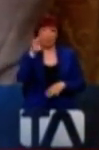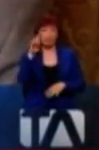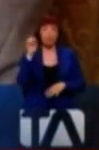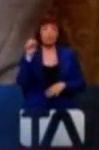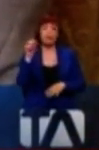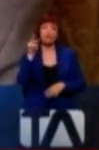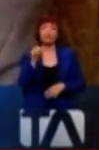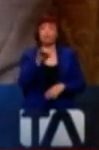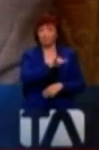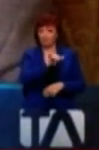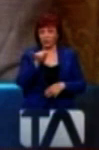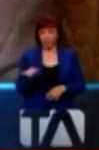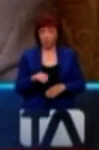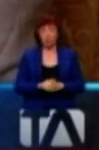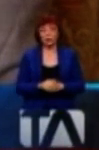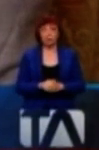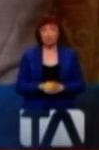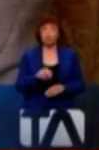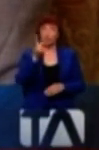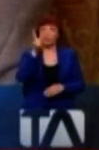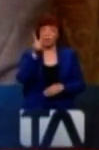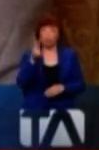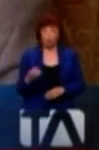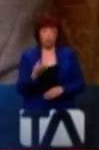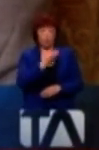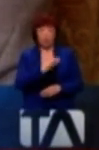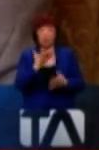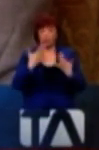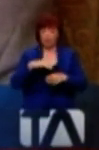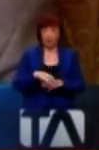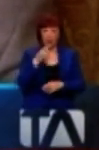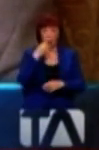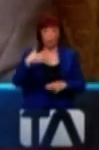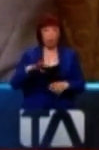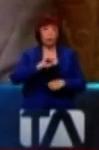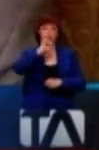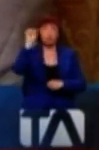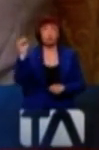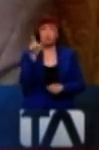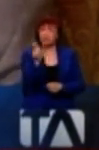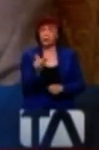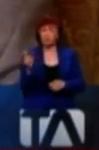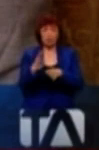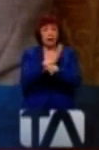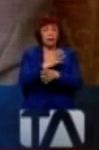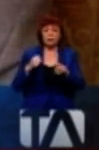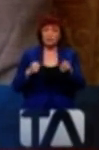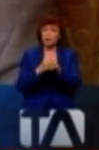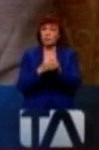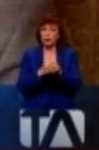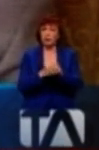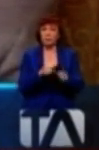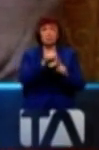Miren qué casualidad, las dos medallas mundiales que hemos obtenido personas a las cuales el sistema no les